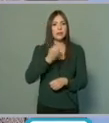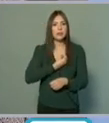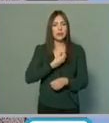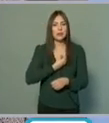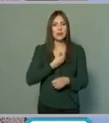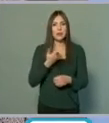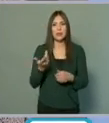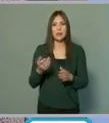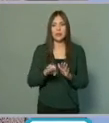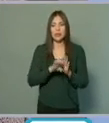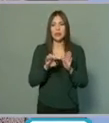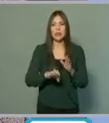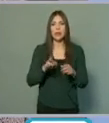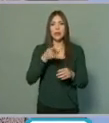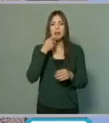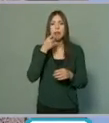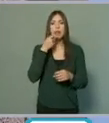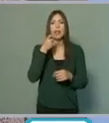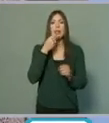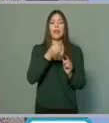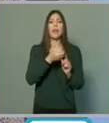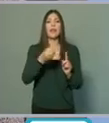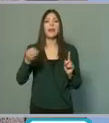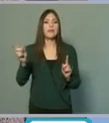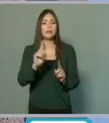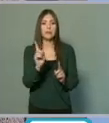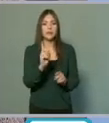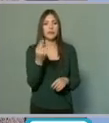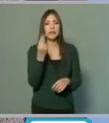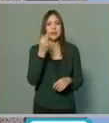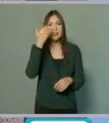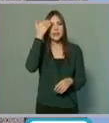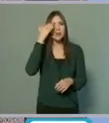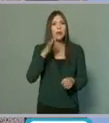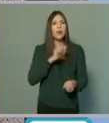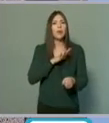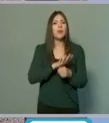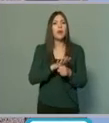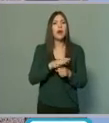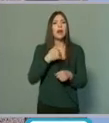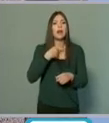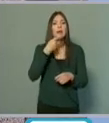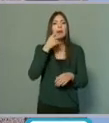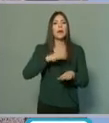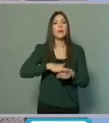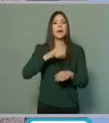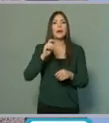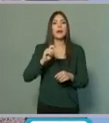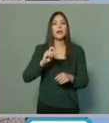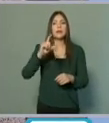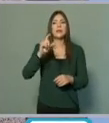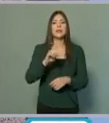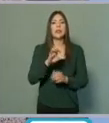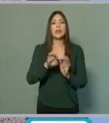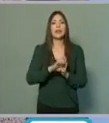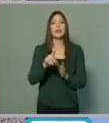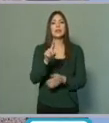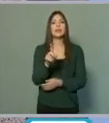ahí muchas consonantes, sino ver en dónde yo acentúo. Y yo acentúo en